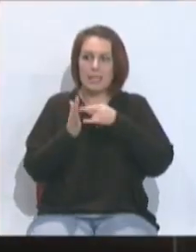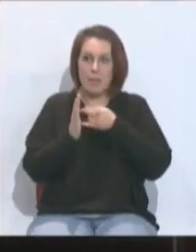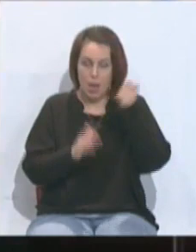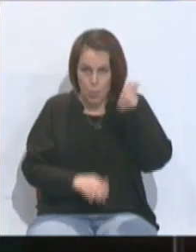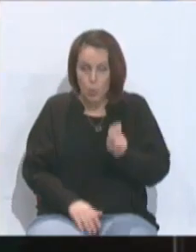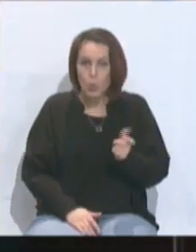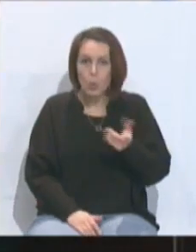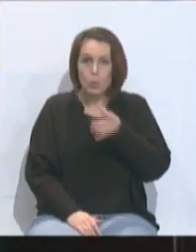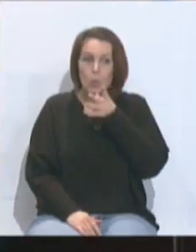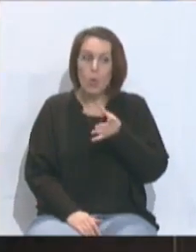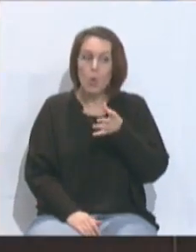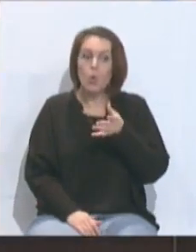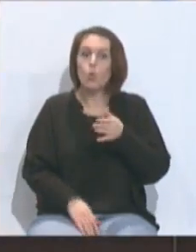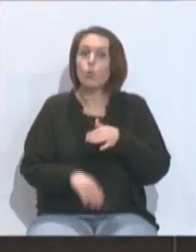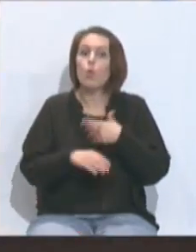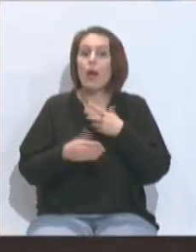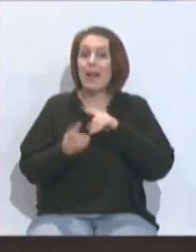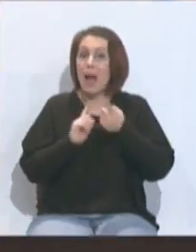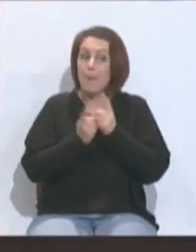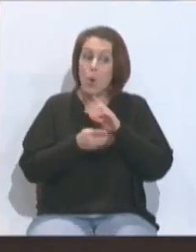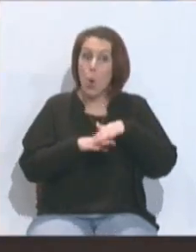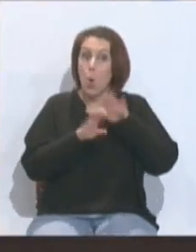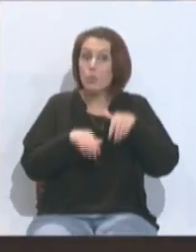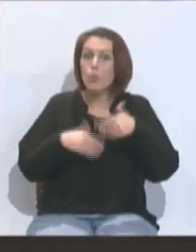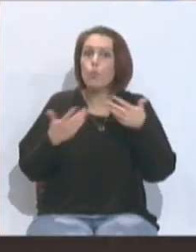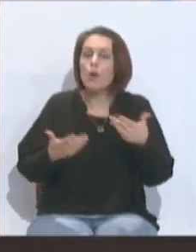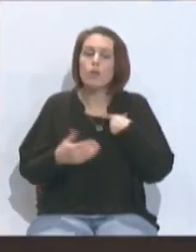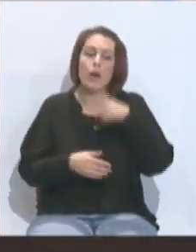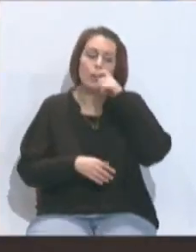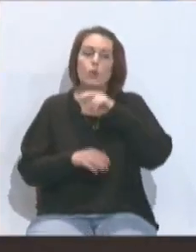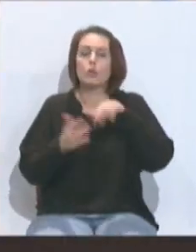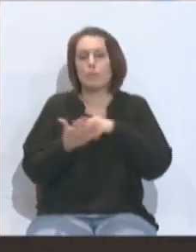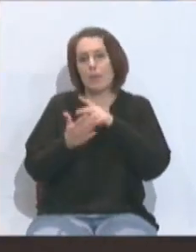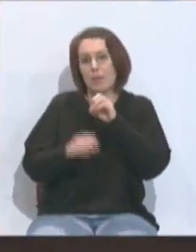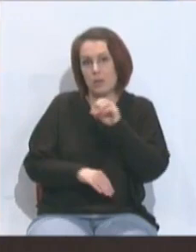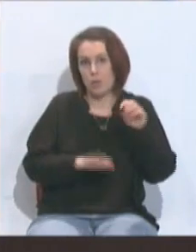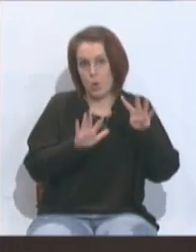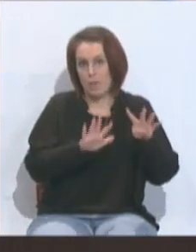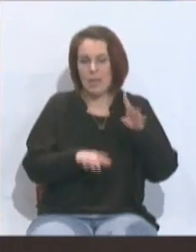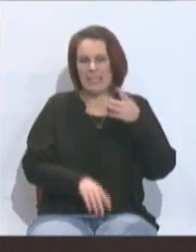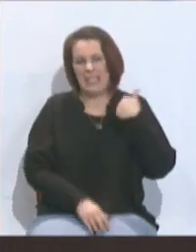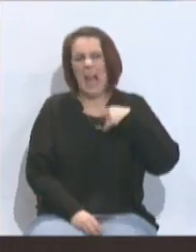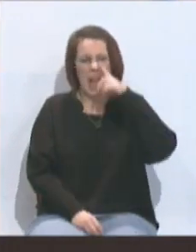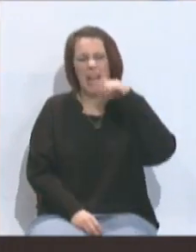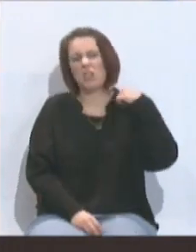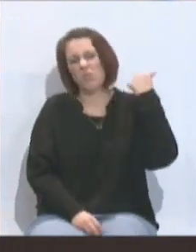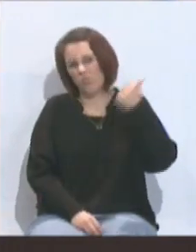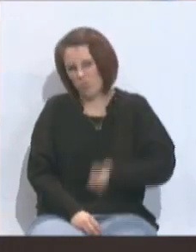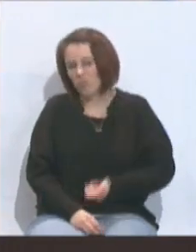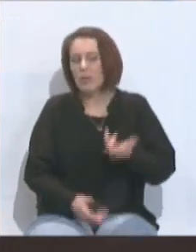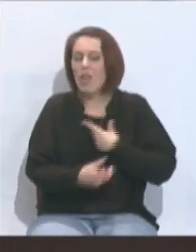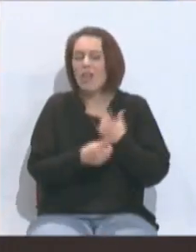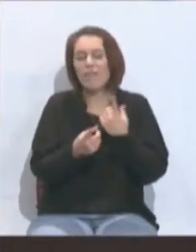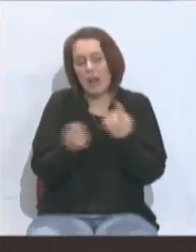puntos, porque la última modificación que hubo al respecto fue en el año 2009. Por lo tanto, habían pasado bastantes años y era